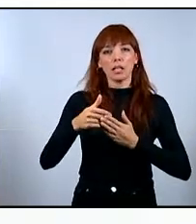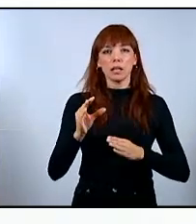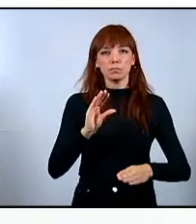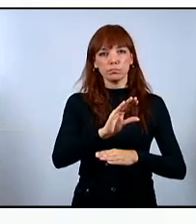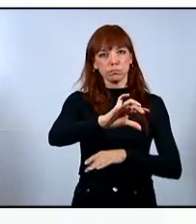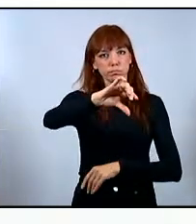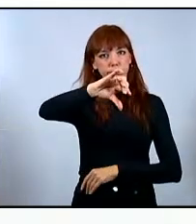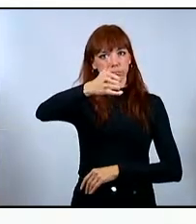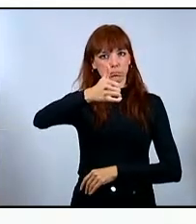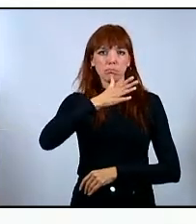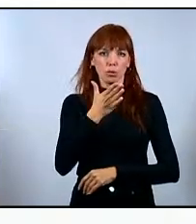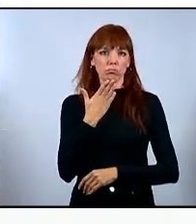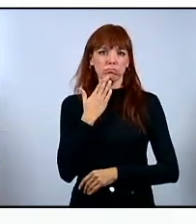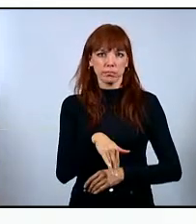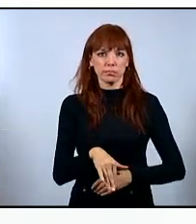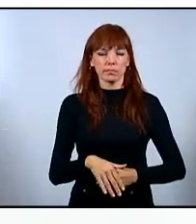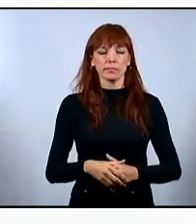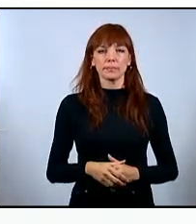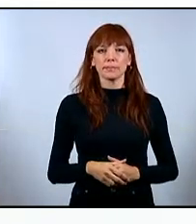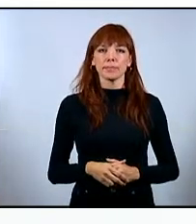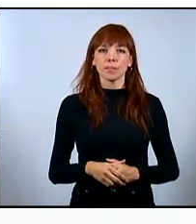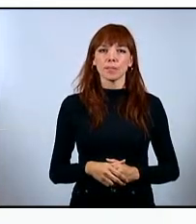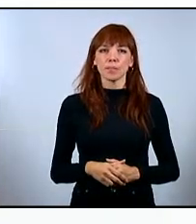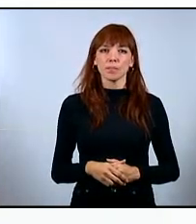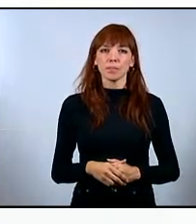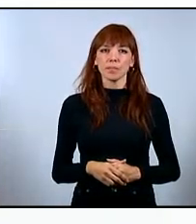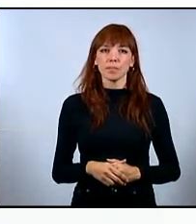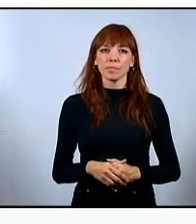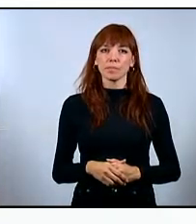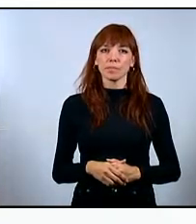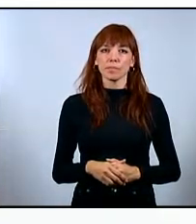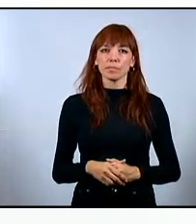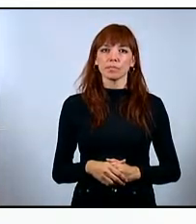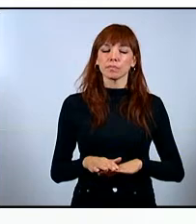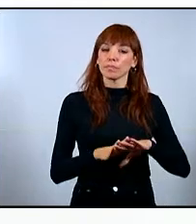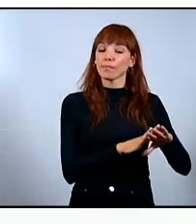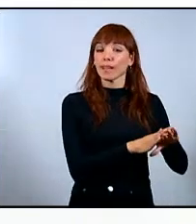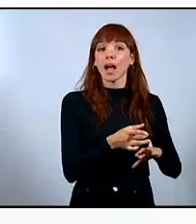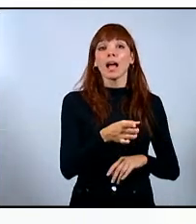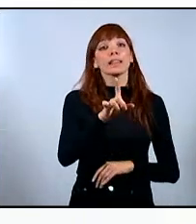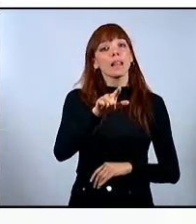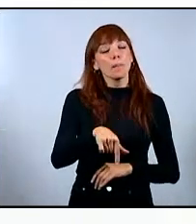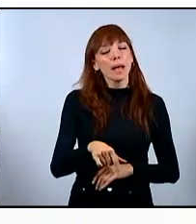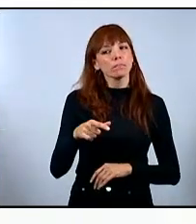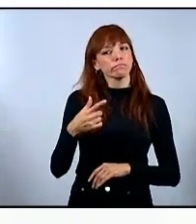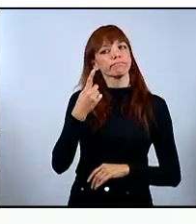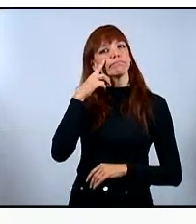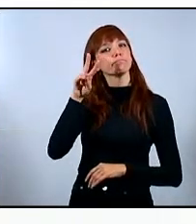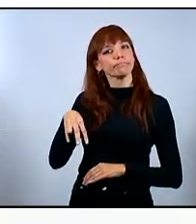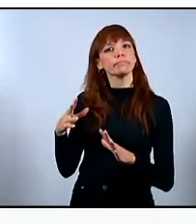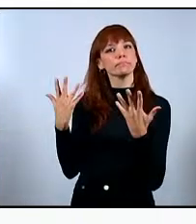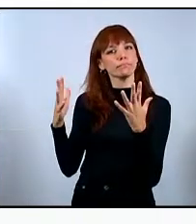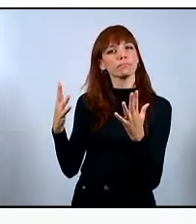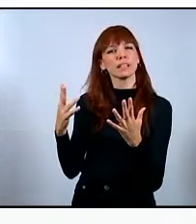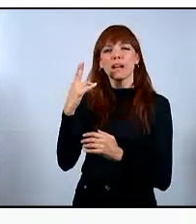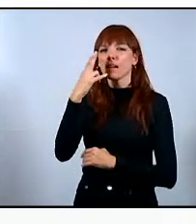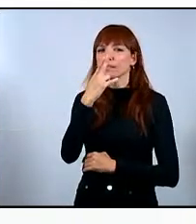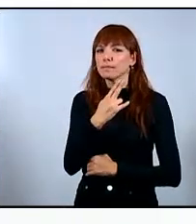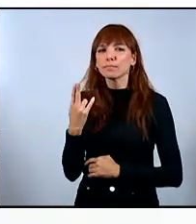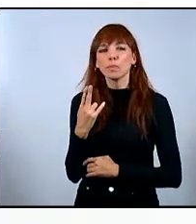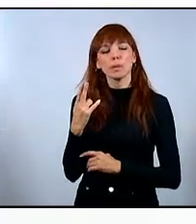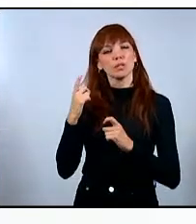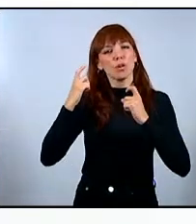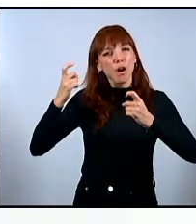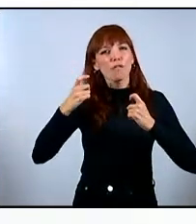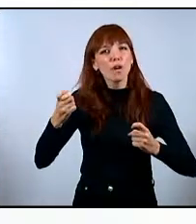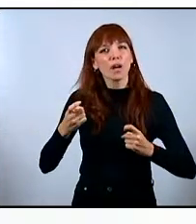les corresponden. Por otro lado, y como reconocimiento al esfuerzo y al compromiso de las familias acogedoras en